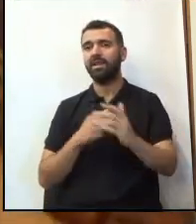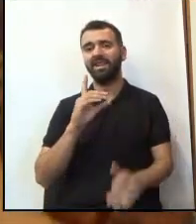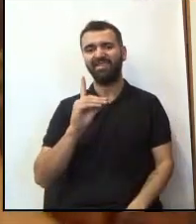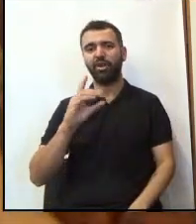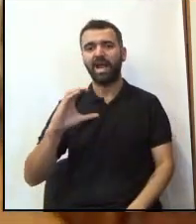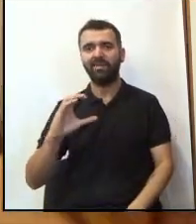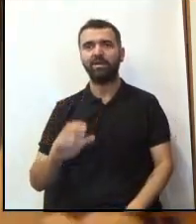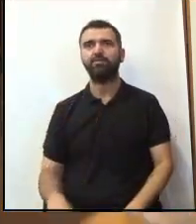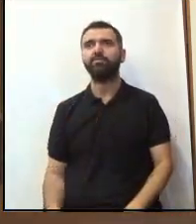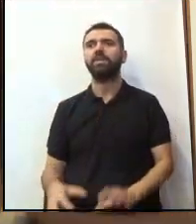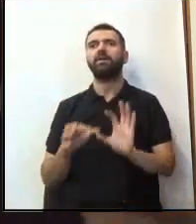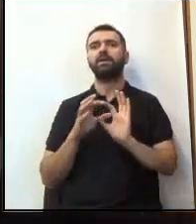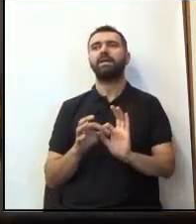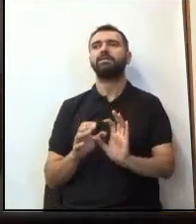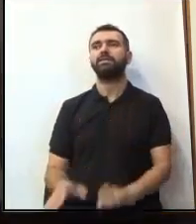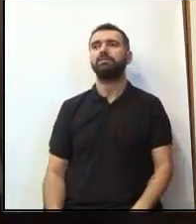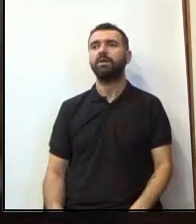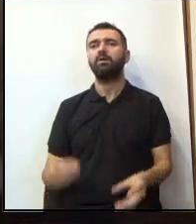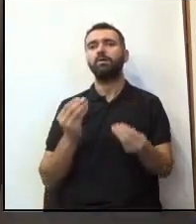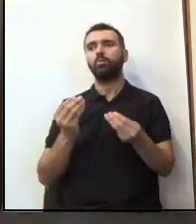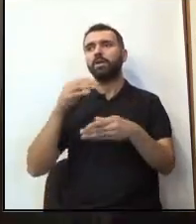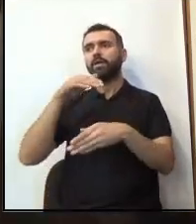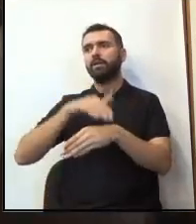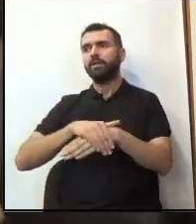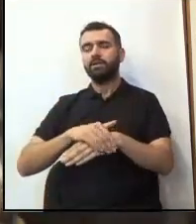Gracias. Buenas tardes.